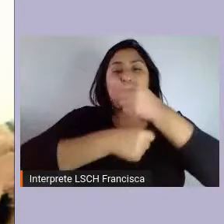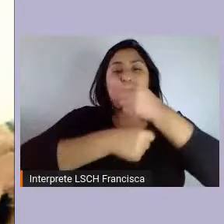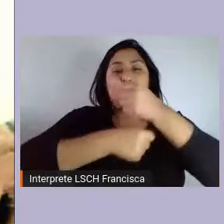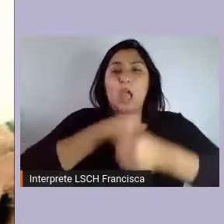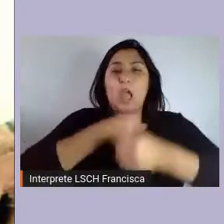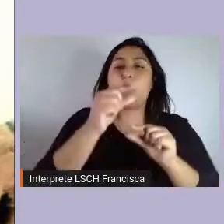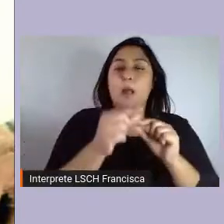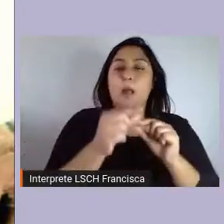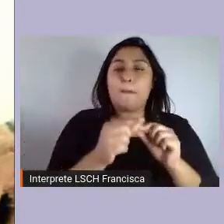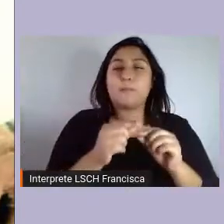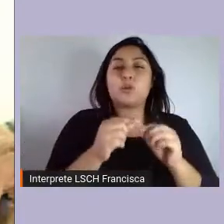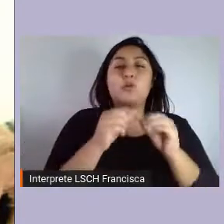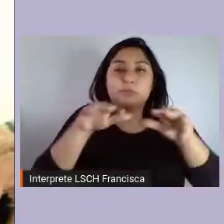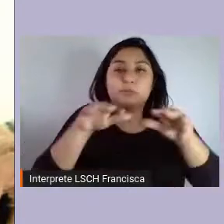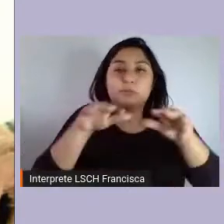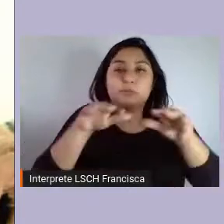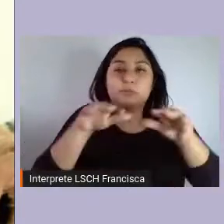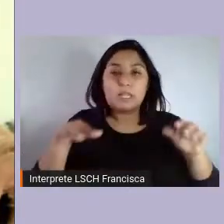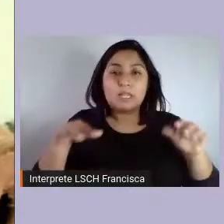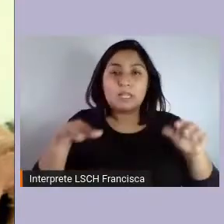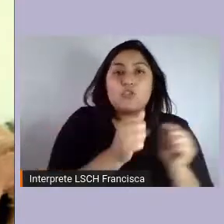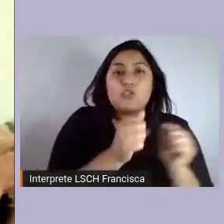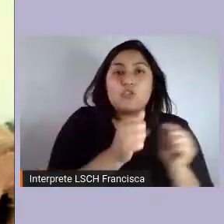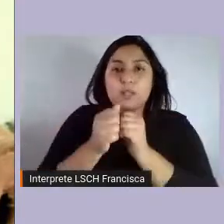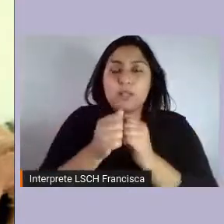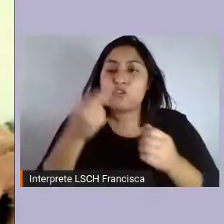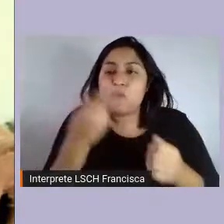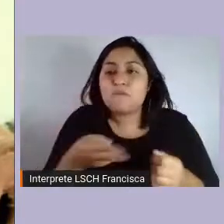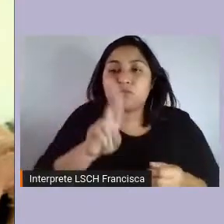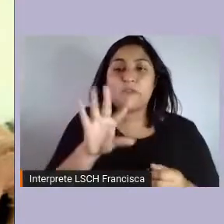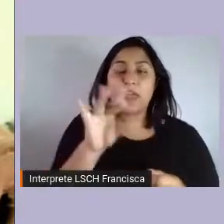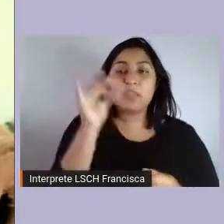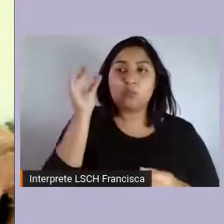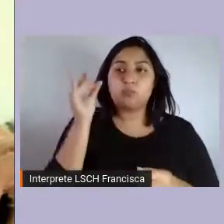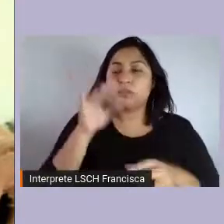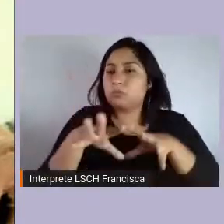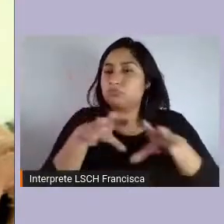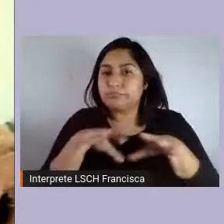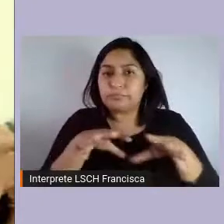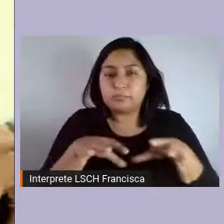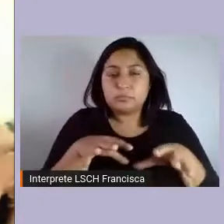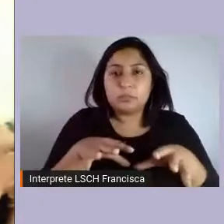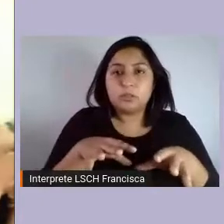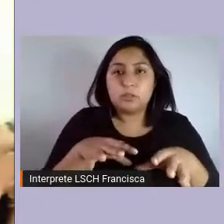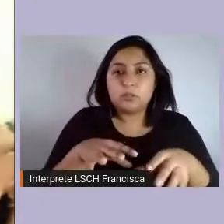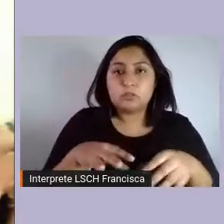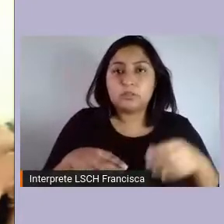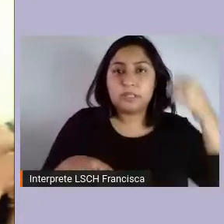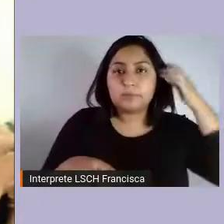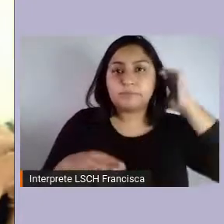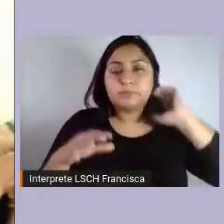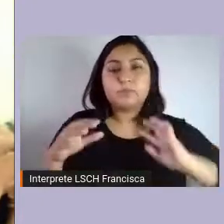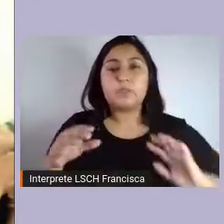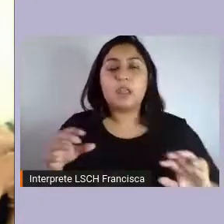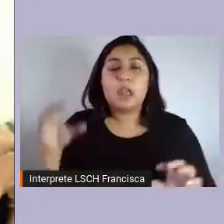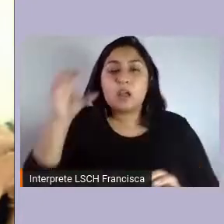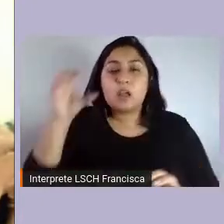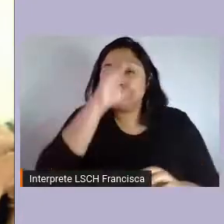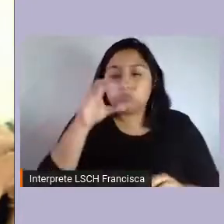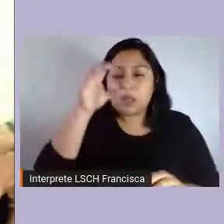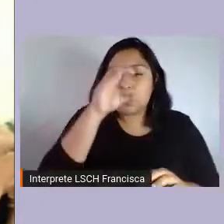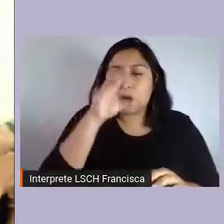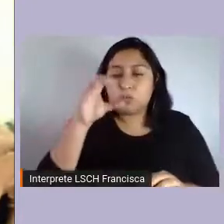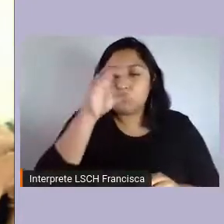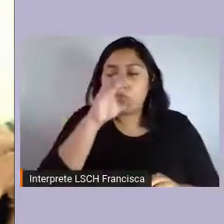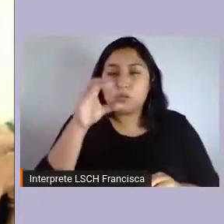difundiendo, complementando, redescubriendo zonas de ella poco exploradas o inadvertidas para el